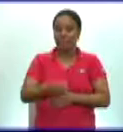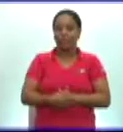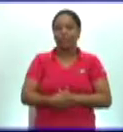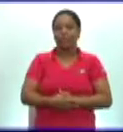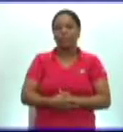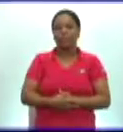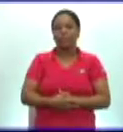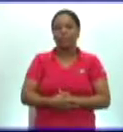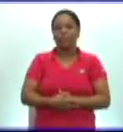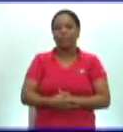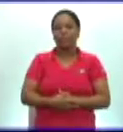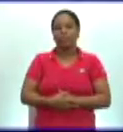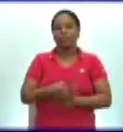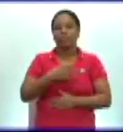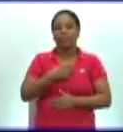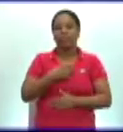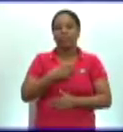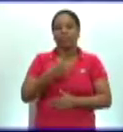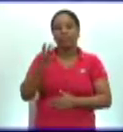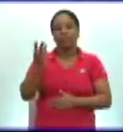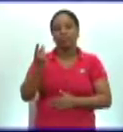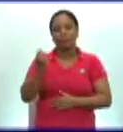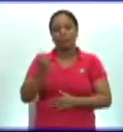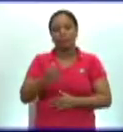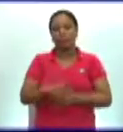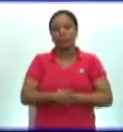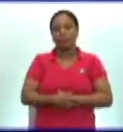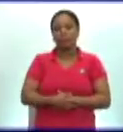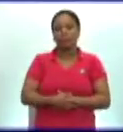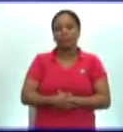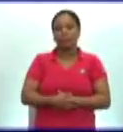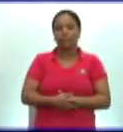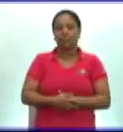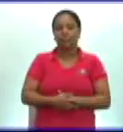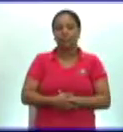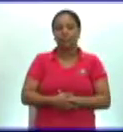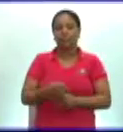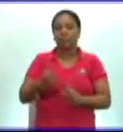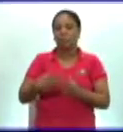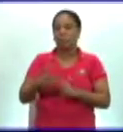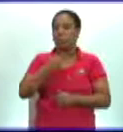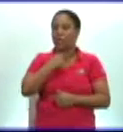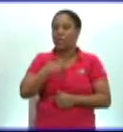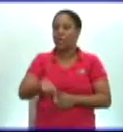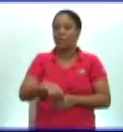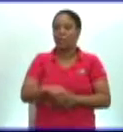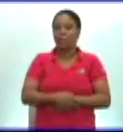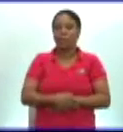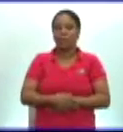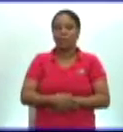cero. Va a tener un valor. Vamos a poner otro ejemplo.